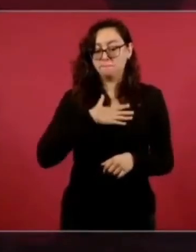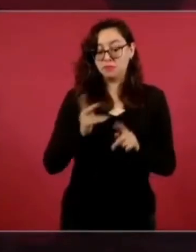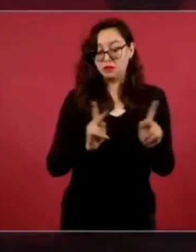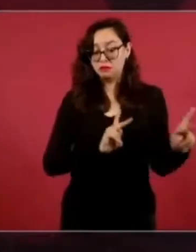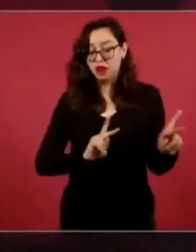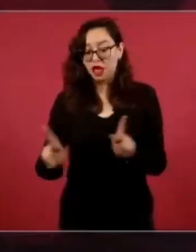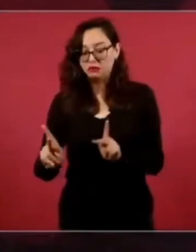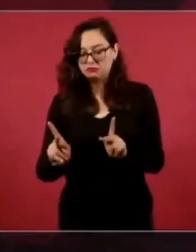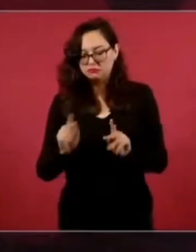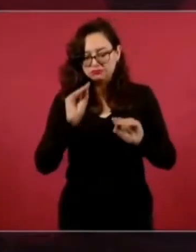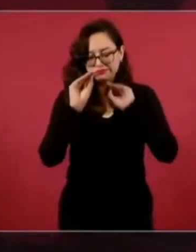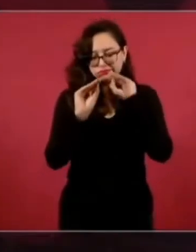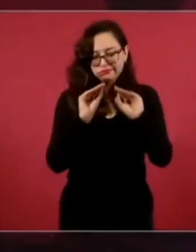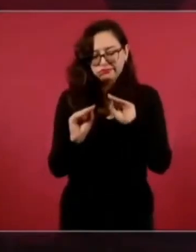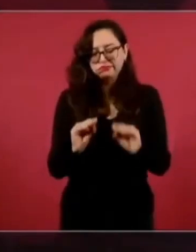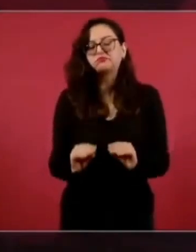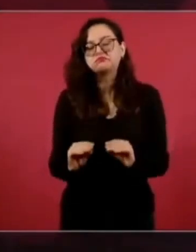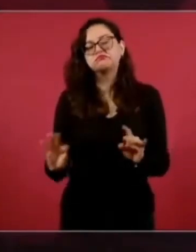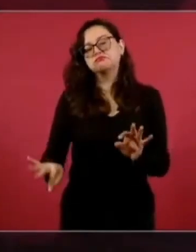Tiene